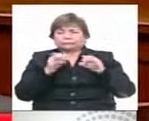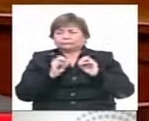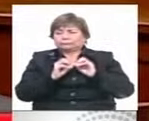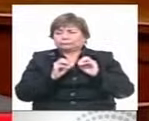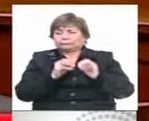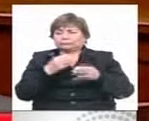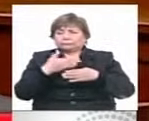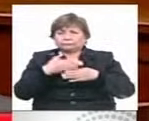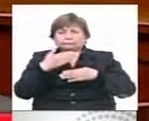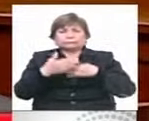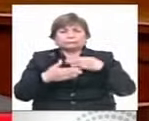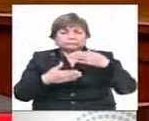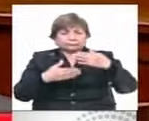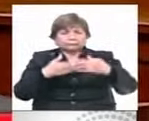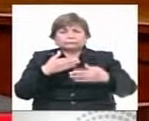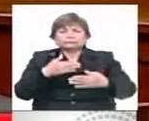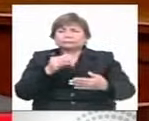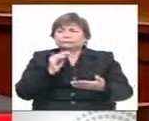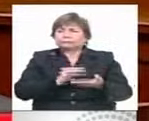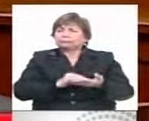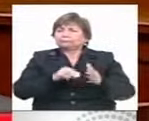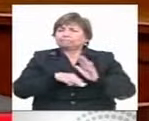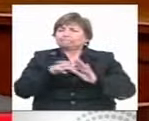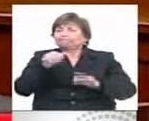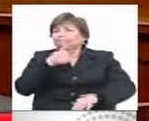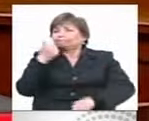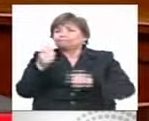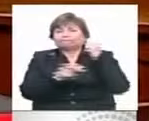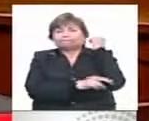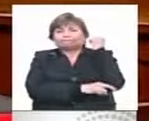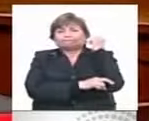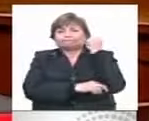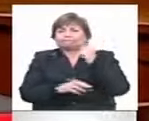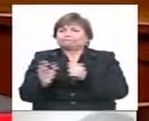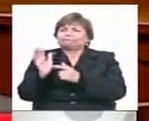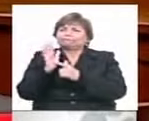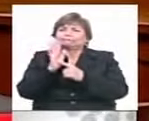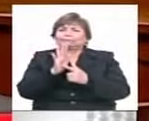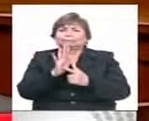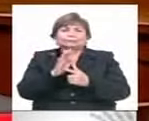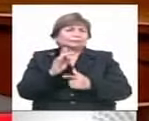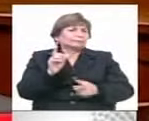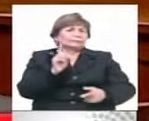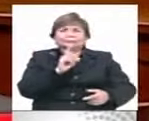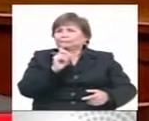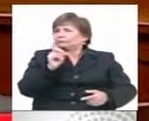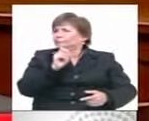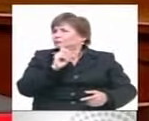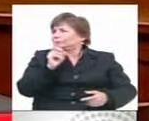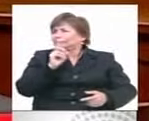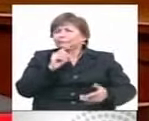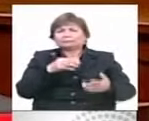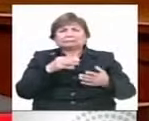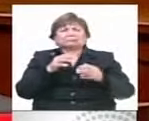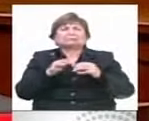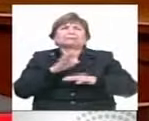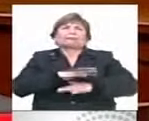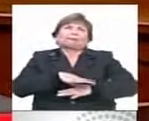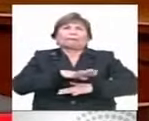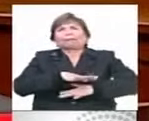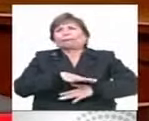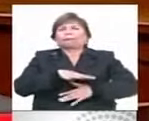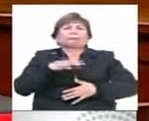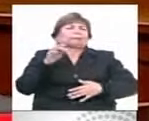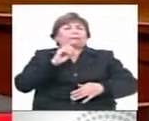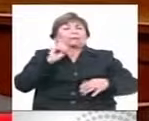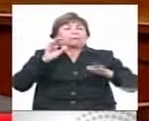seguir. La experiencia de otros países nos muestra cómo no podemos caer en el conformismo ni